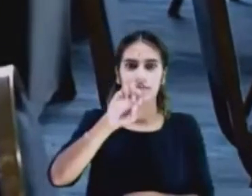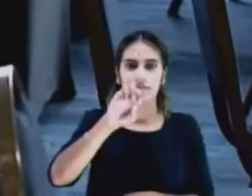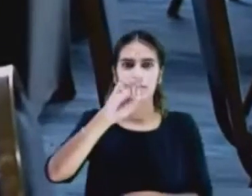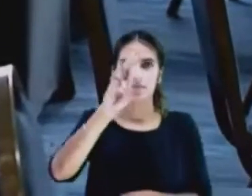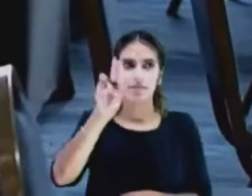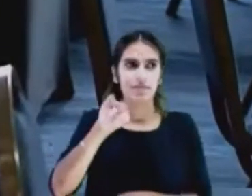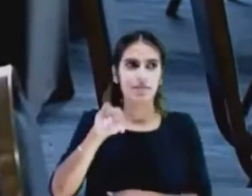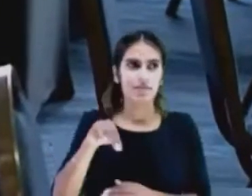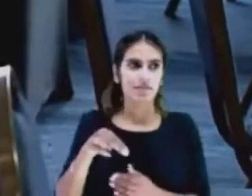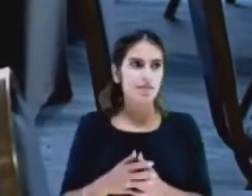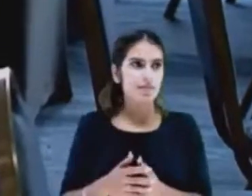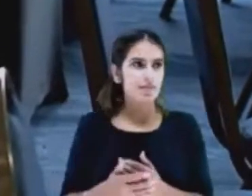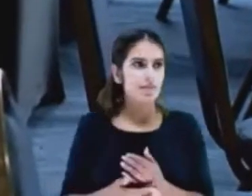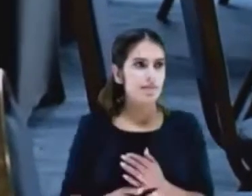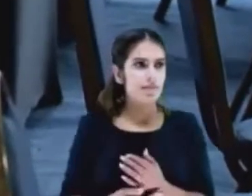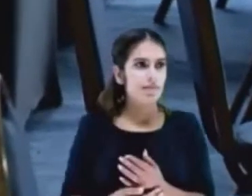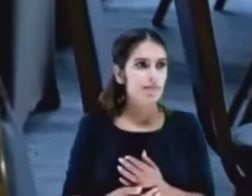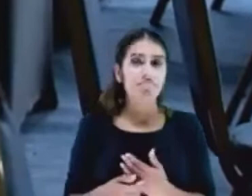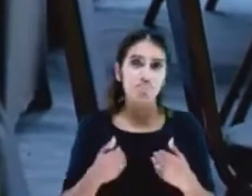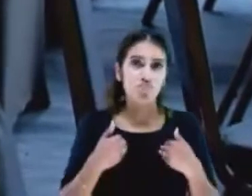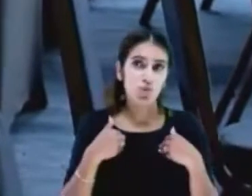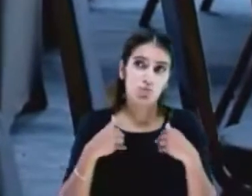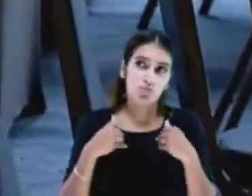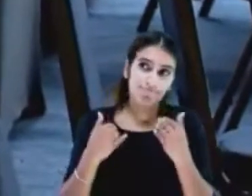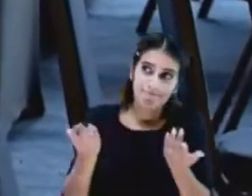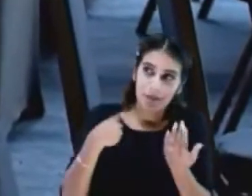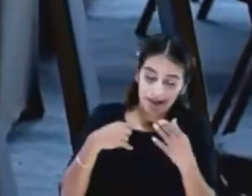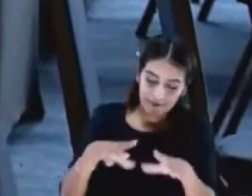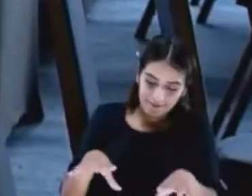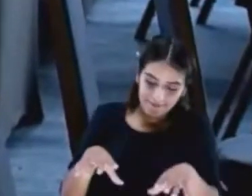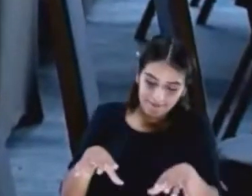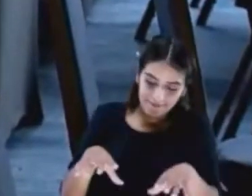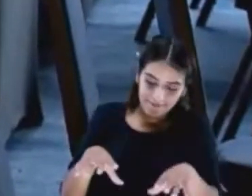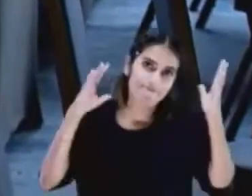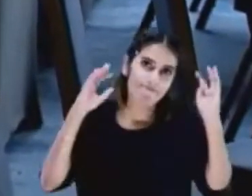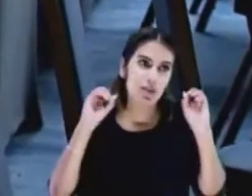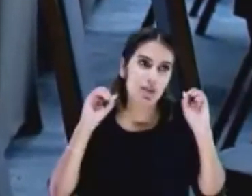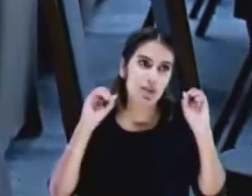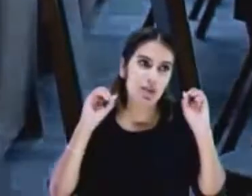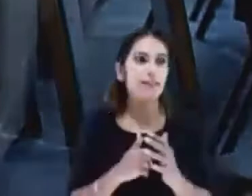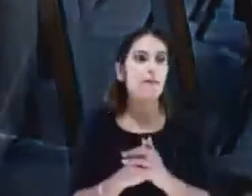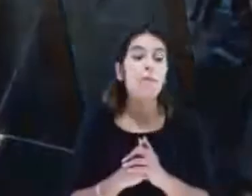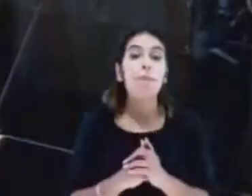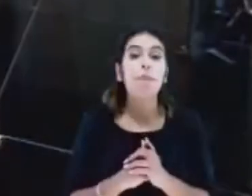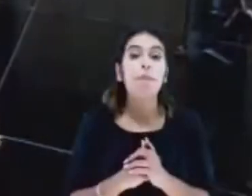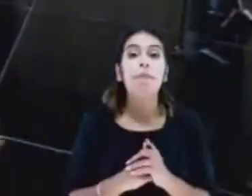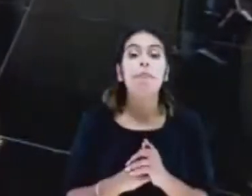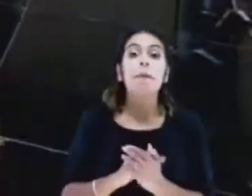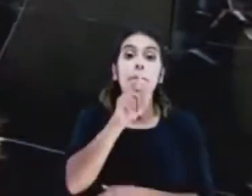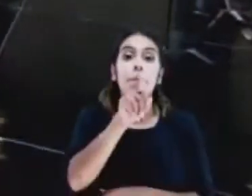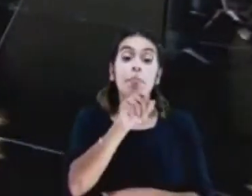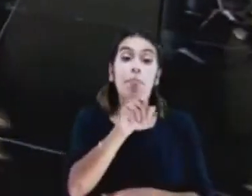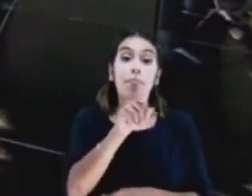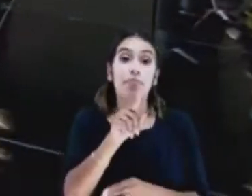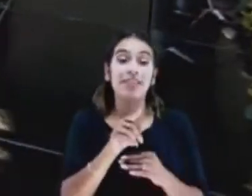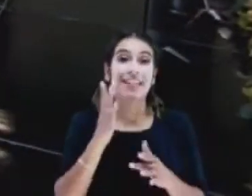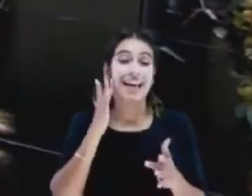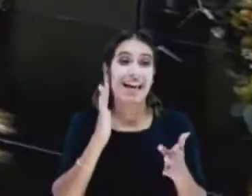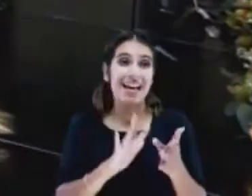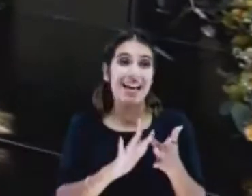yo bocas por el doctor césar méndez de la agencia nacional de defensa jurídica